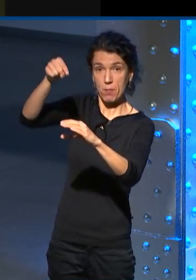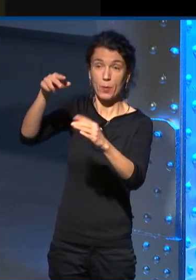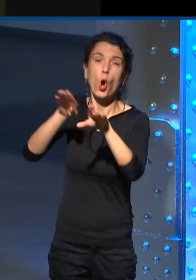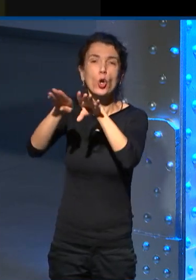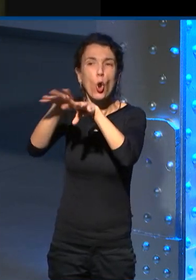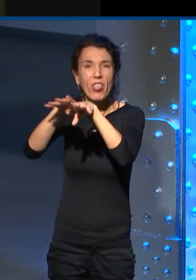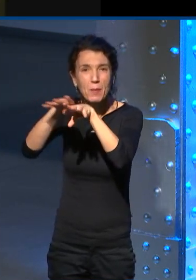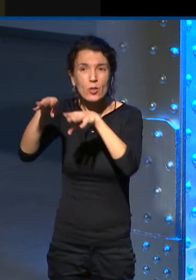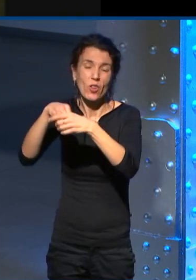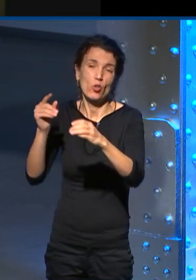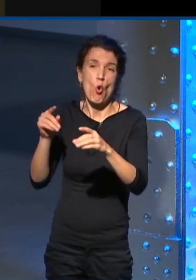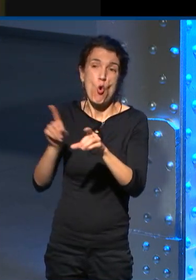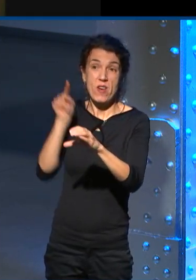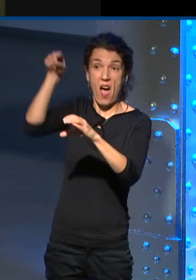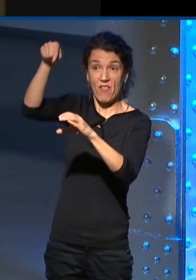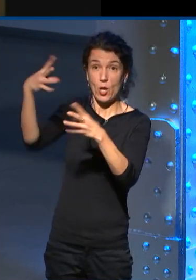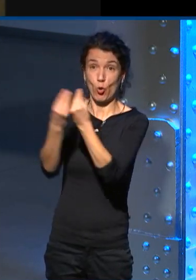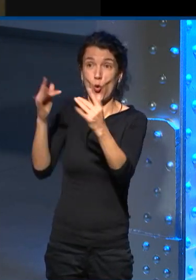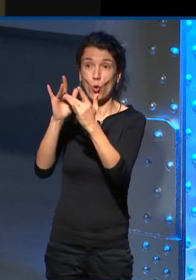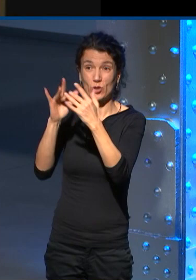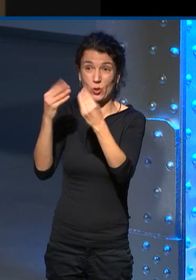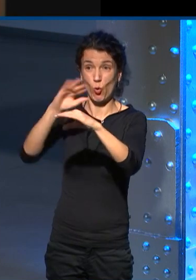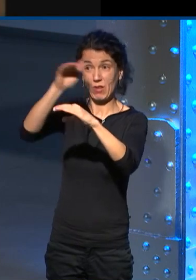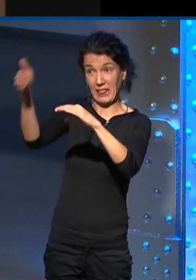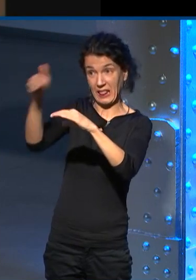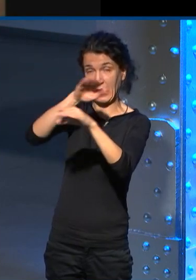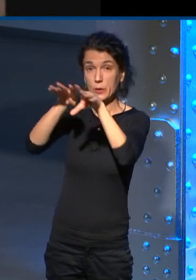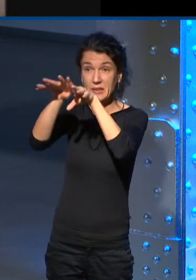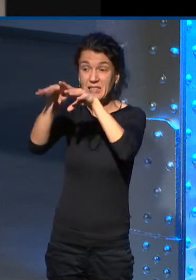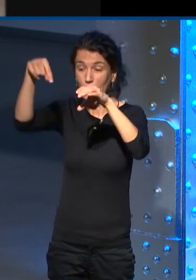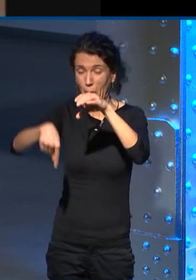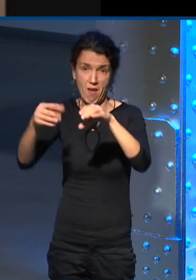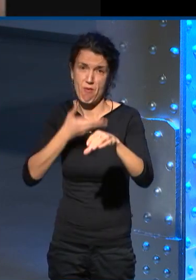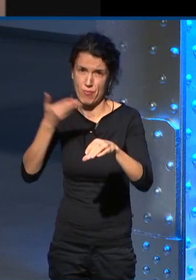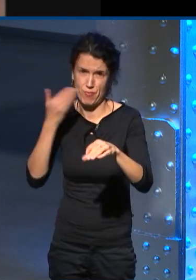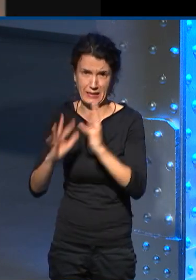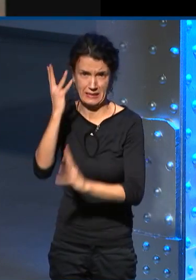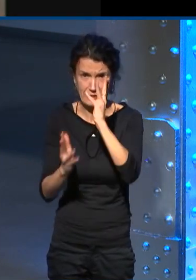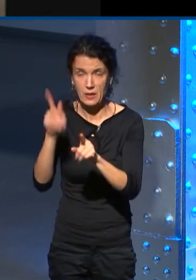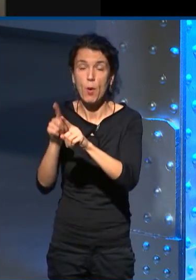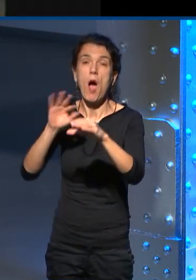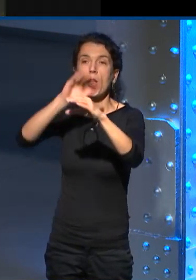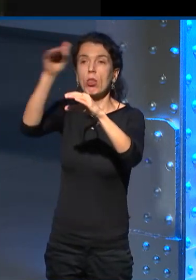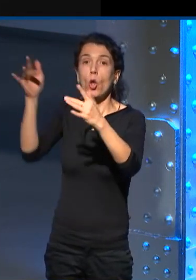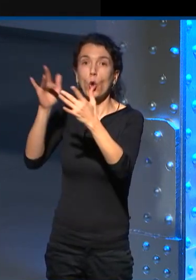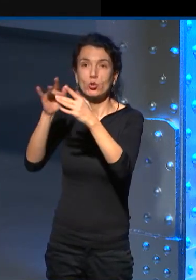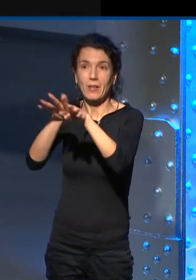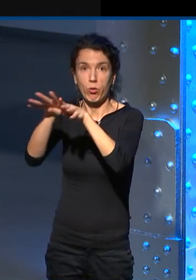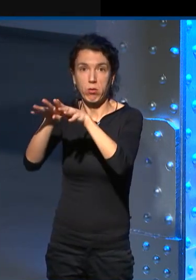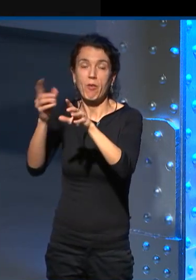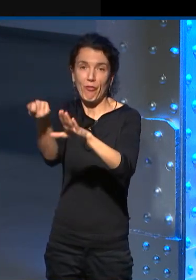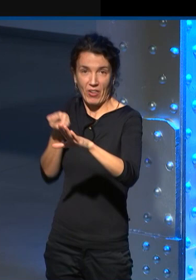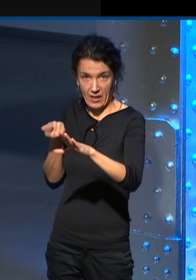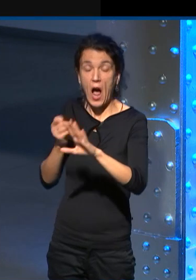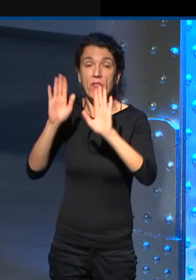las estructuras de la nave con esas capas altas, porque si fueran las bajas nos quemaríamos, vamos frenando cada vez más. Y se va produciendo lo que